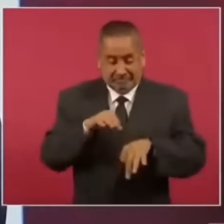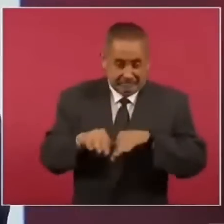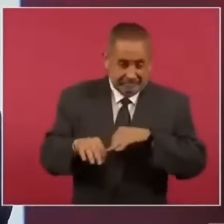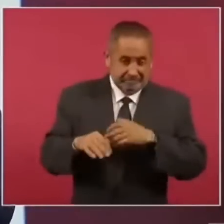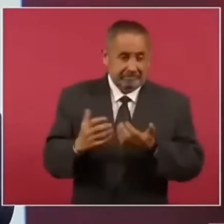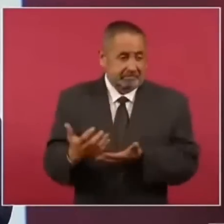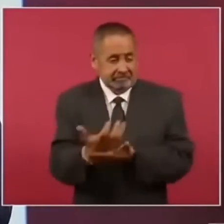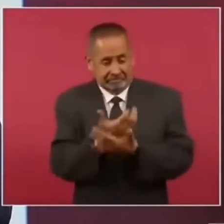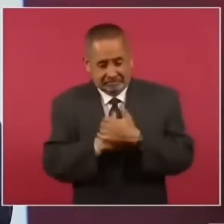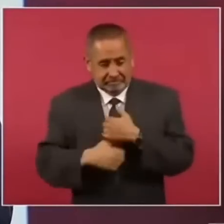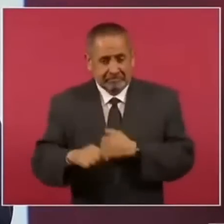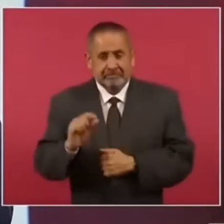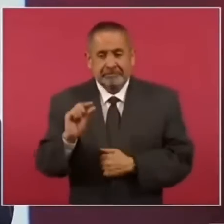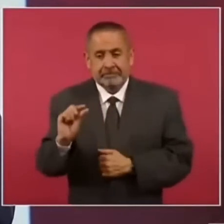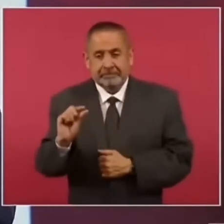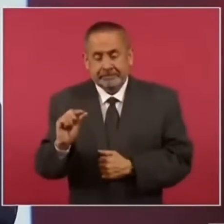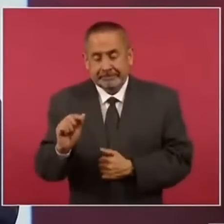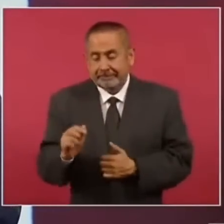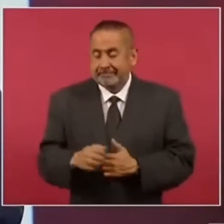pocos ingresos.